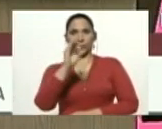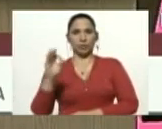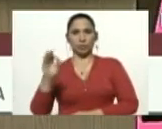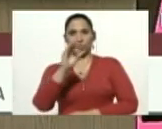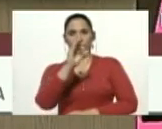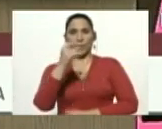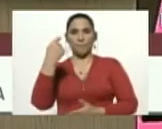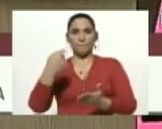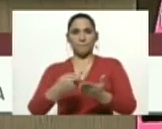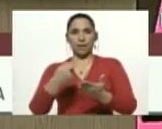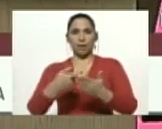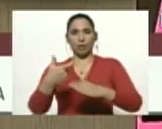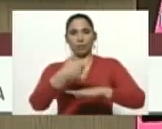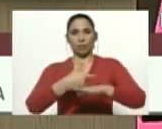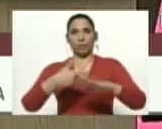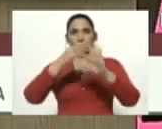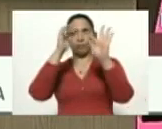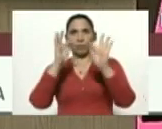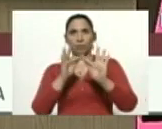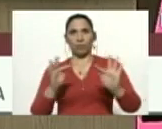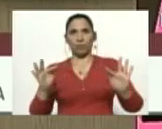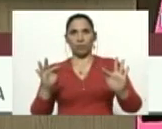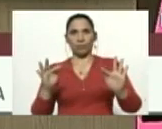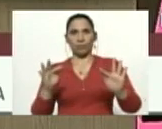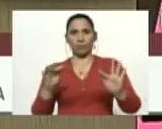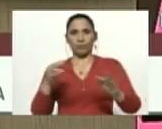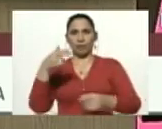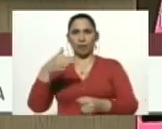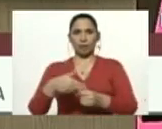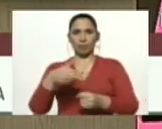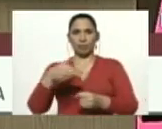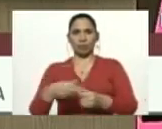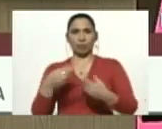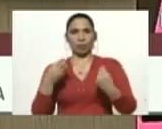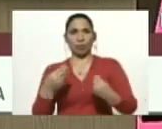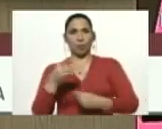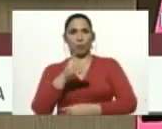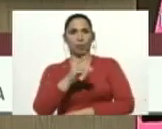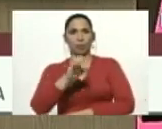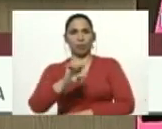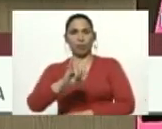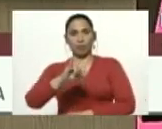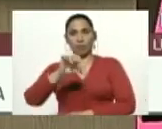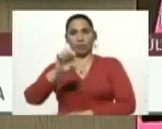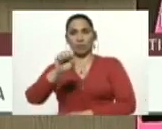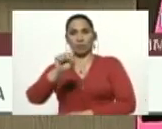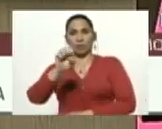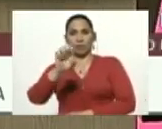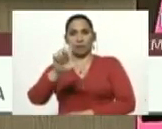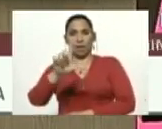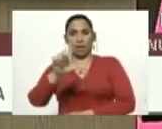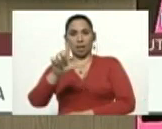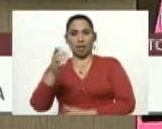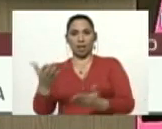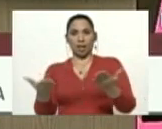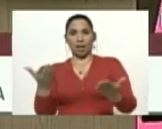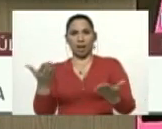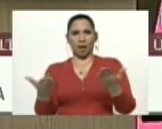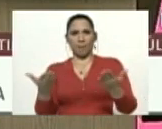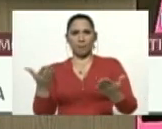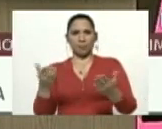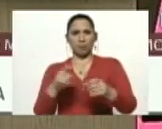subsidiados en la modalidad de gasolina como de diésel. Ambos están exentos de pago